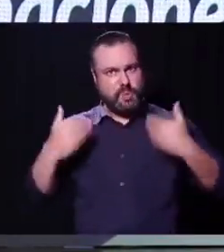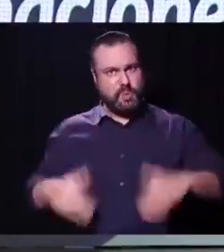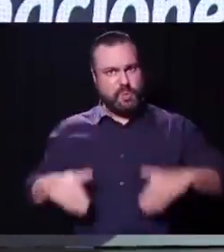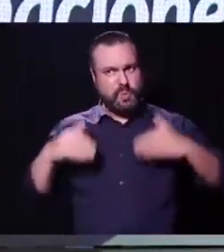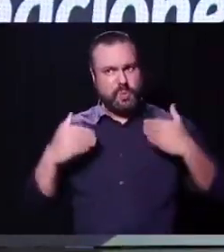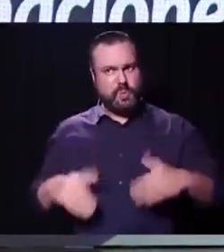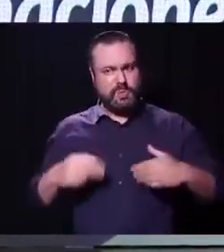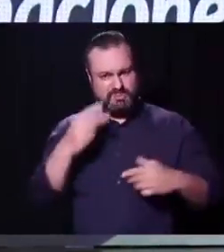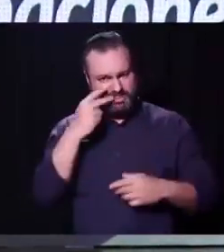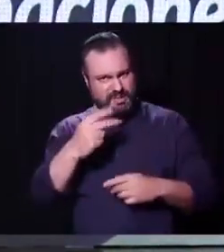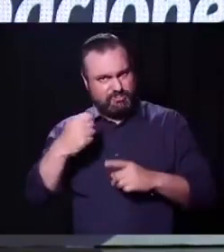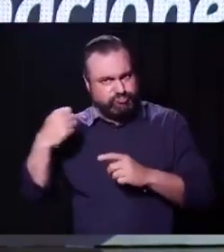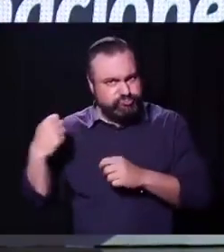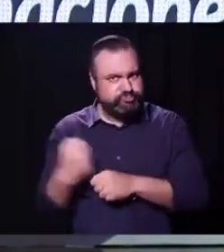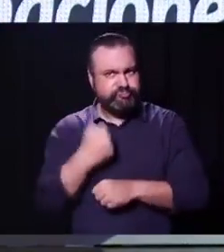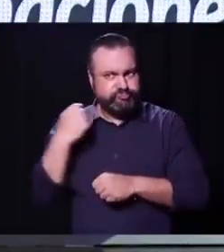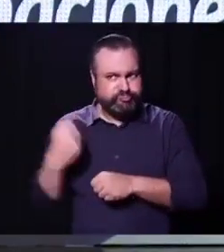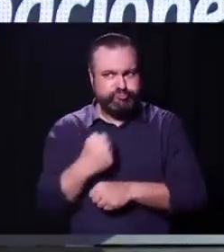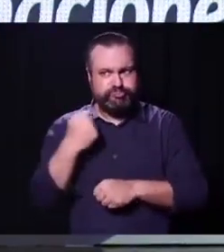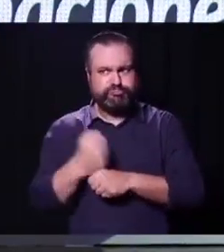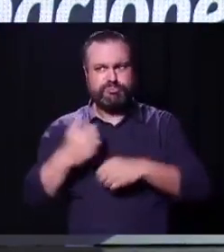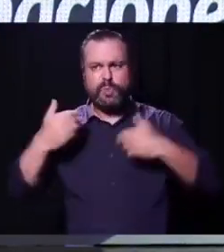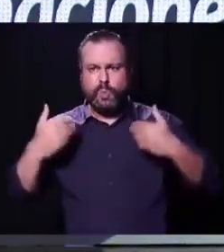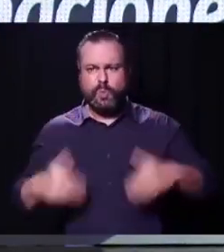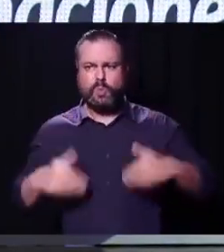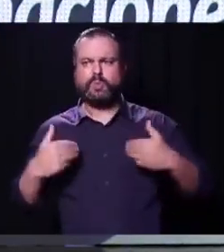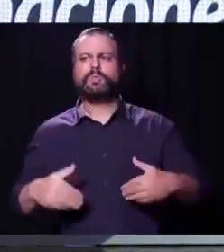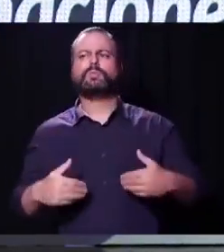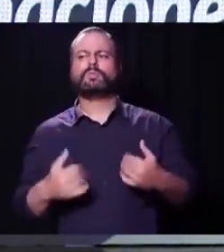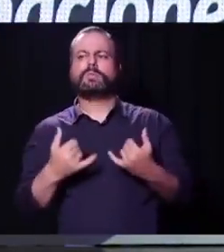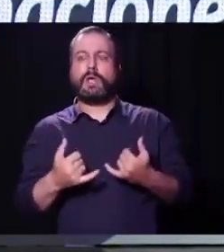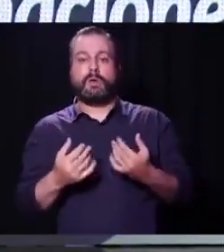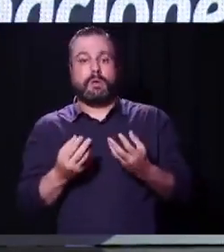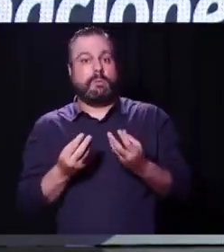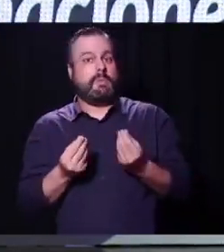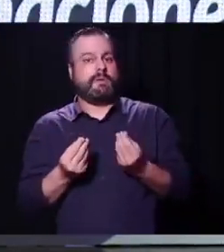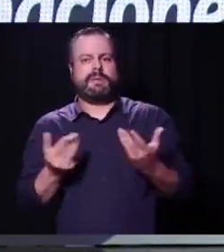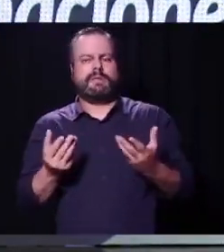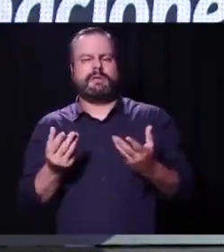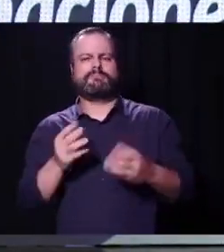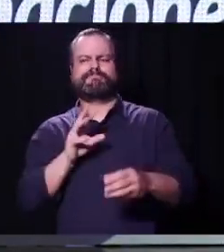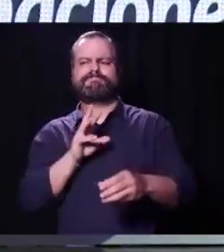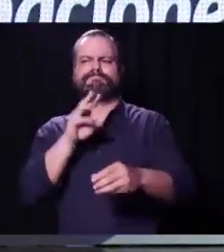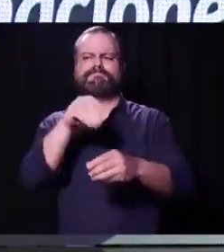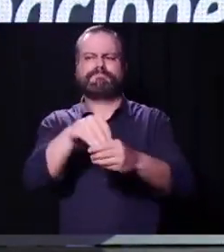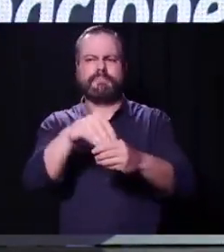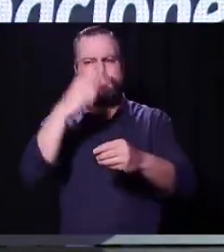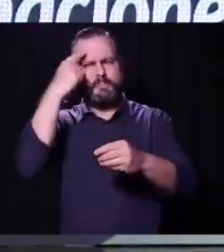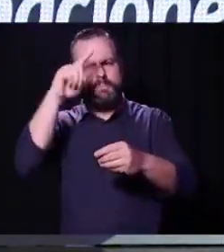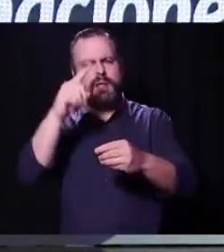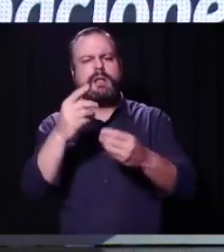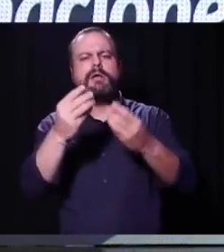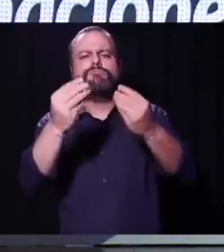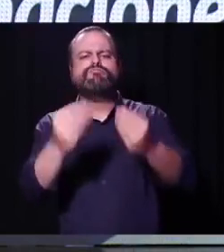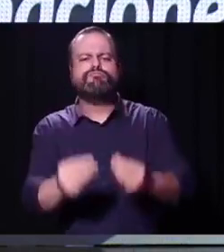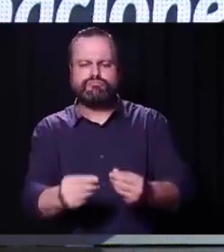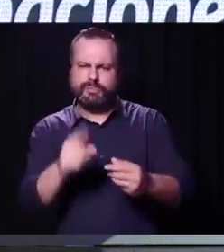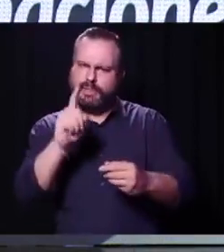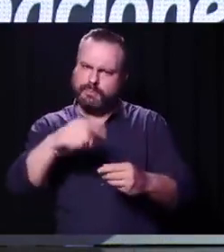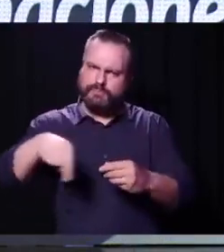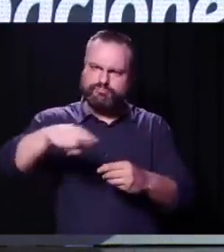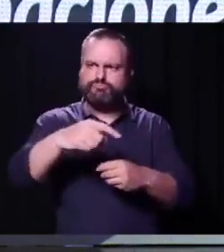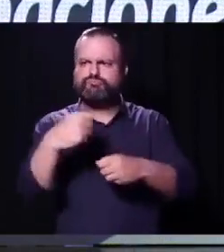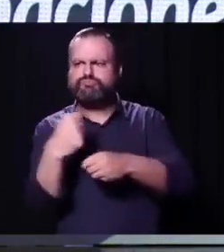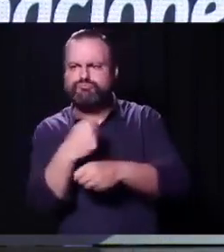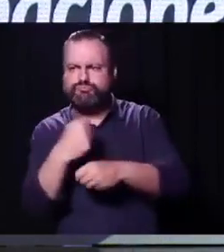gran trabajo. Yo sí consideraría aumentar los recursos, darle más fuerza, más músculo a ese instituto, pero que se cumpla la ley. Hay